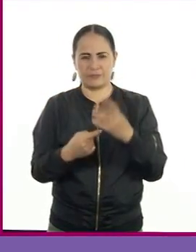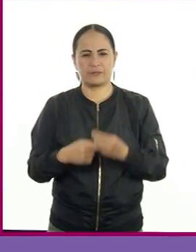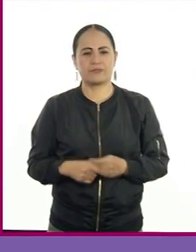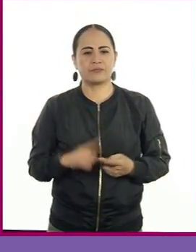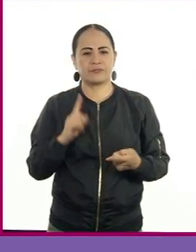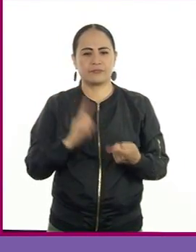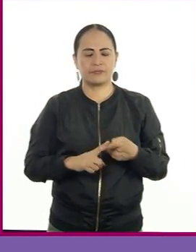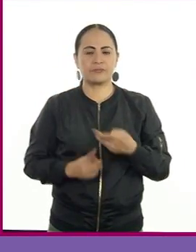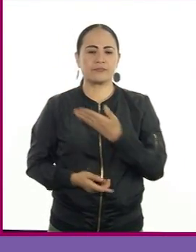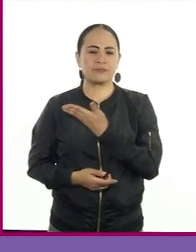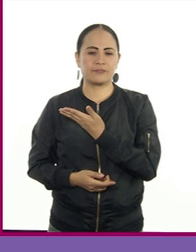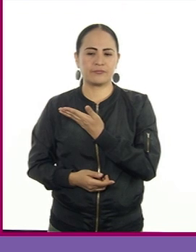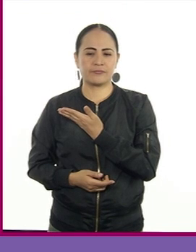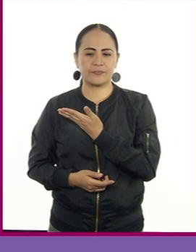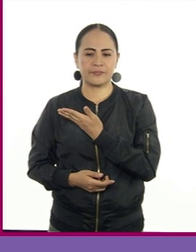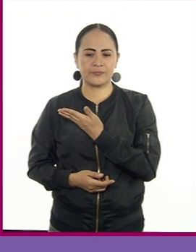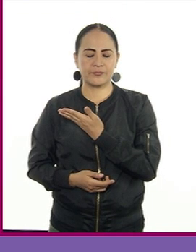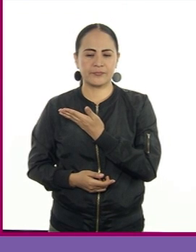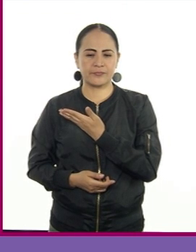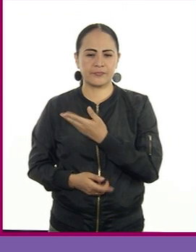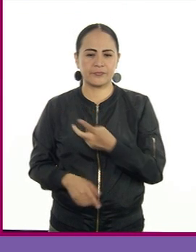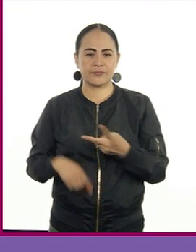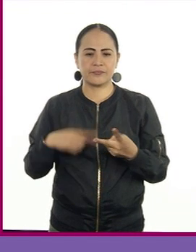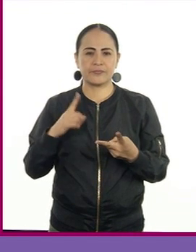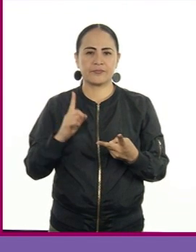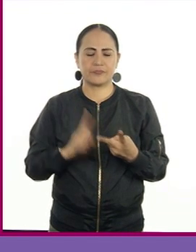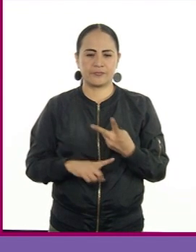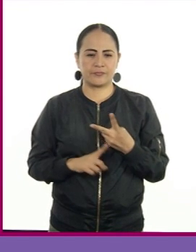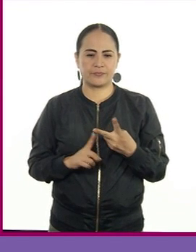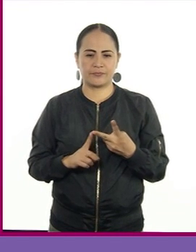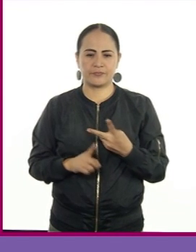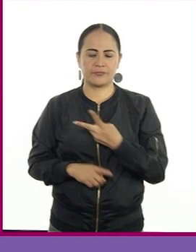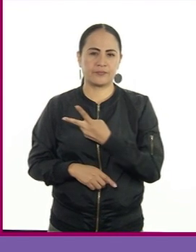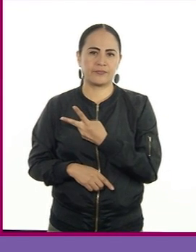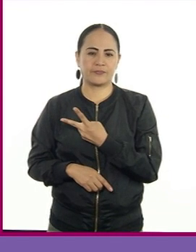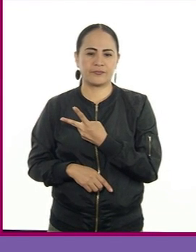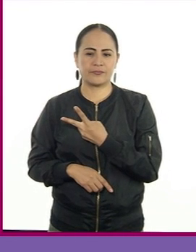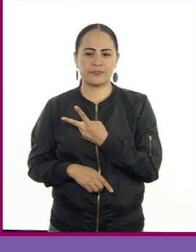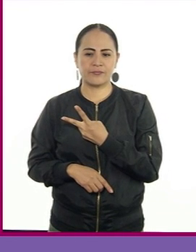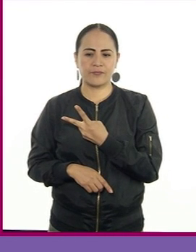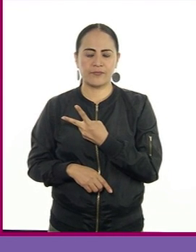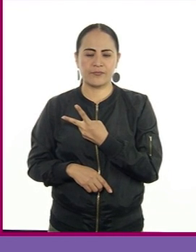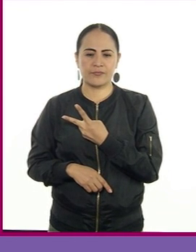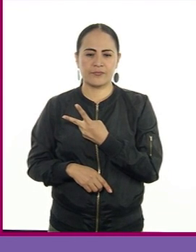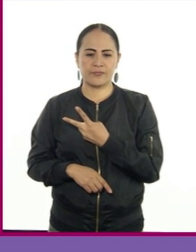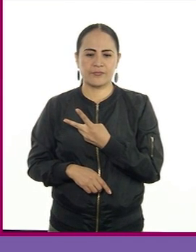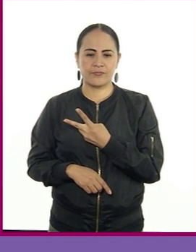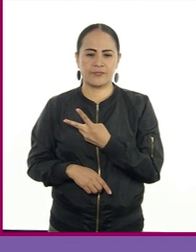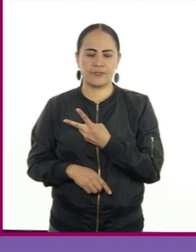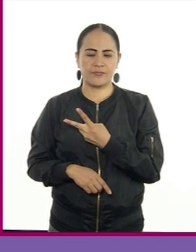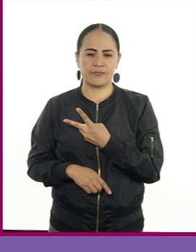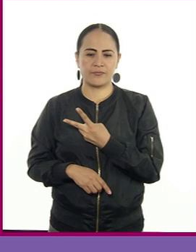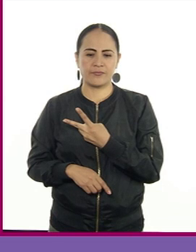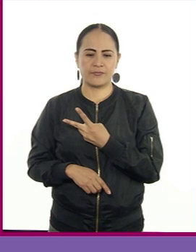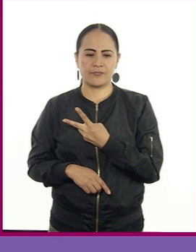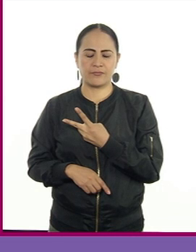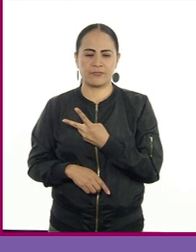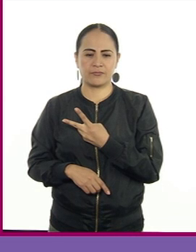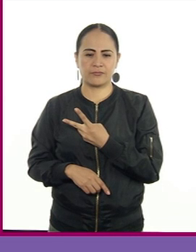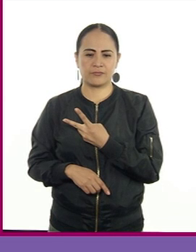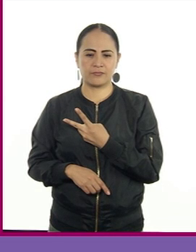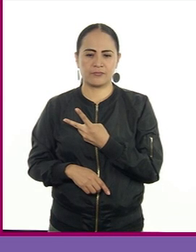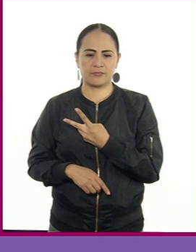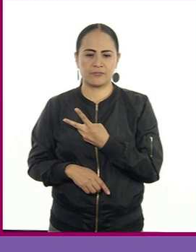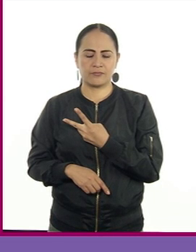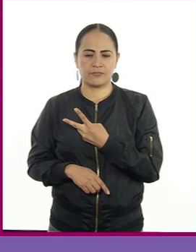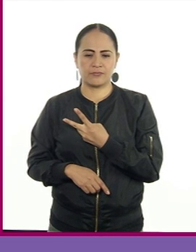son: ¿qué entienden por igualdad? Si todas las personas somos iguales, ¿tendríamos que